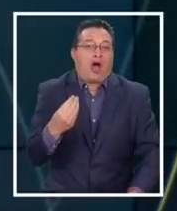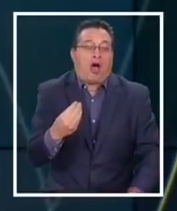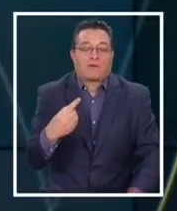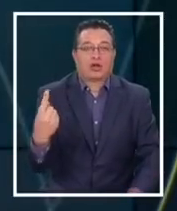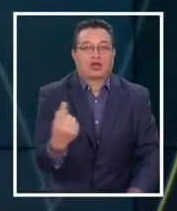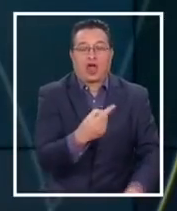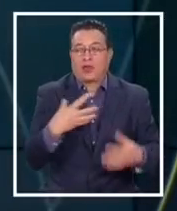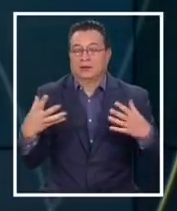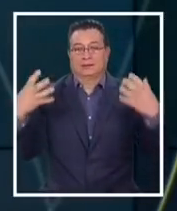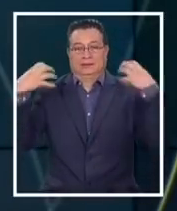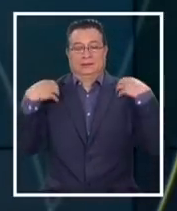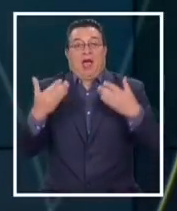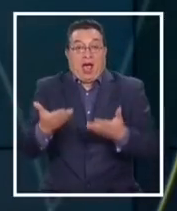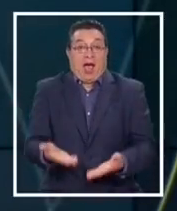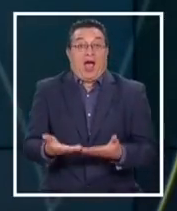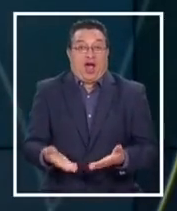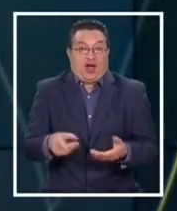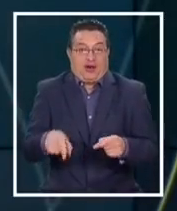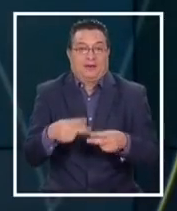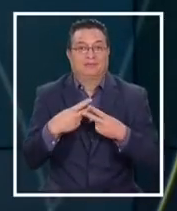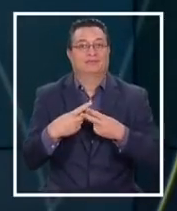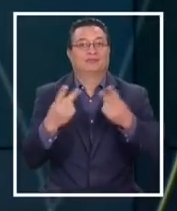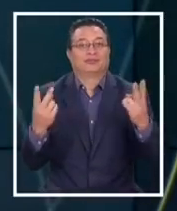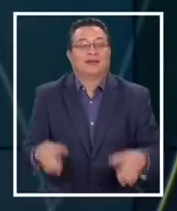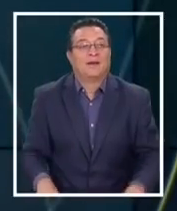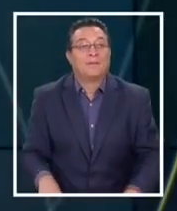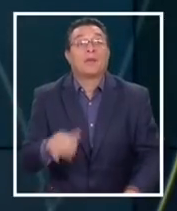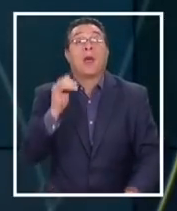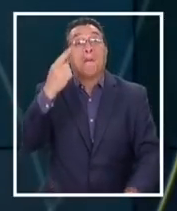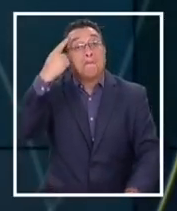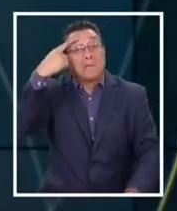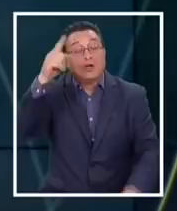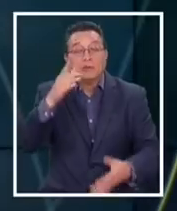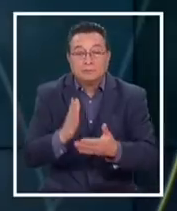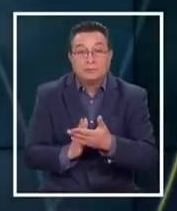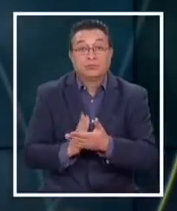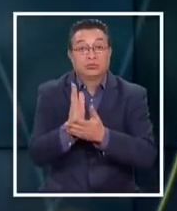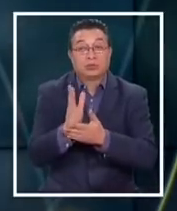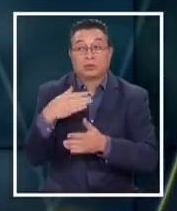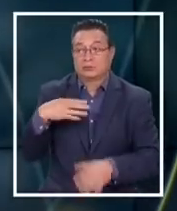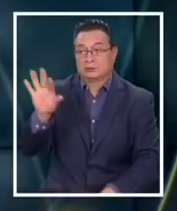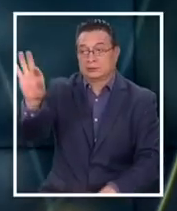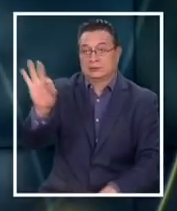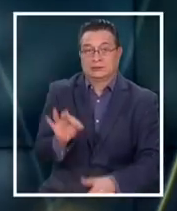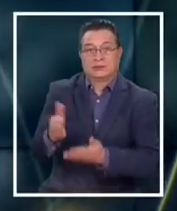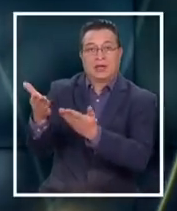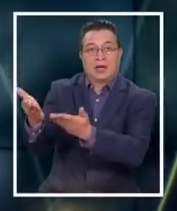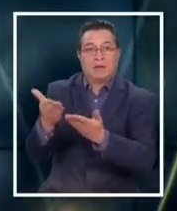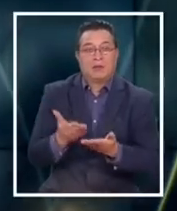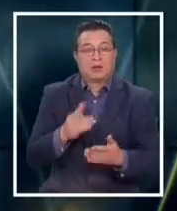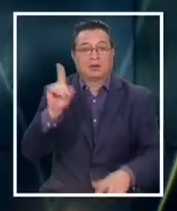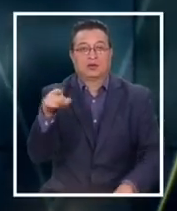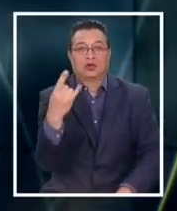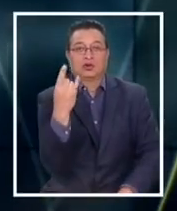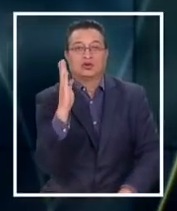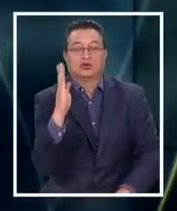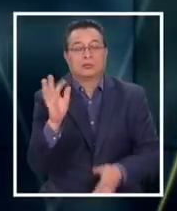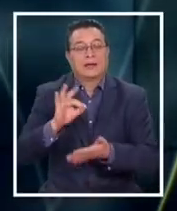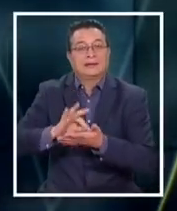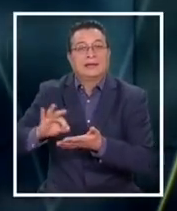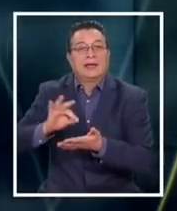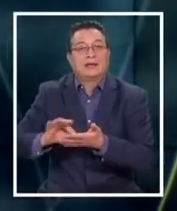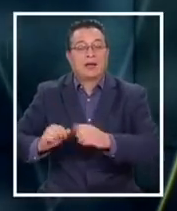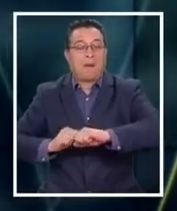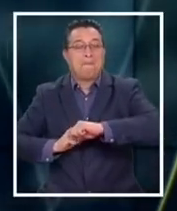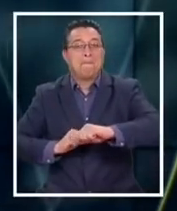hacer cargo en este panel, en este programa de hoy. Pero vamos a partir con la invitada que tenemos, con la subsecretaria de Prevención del